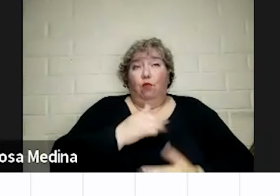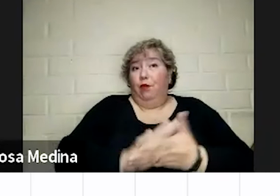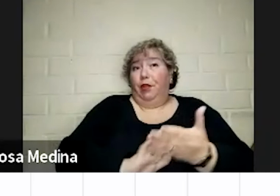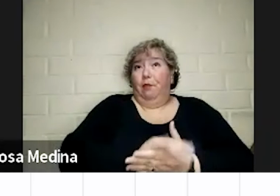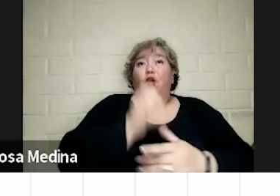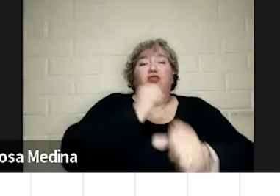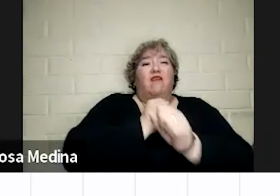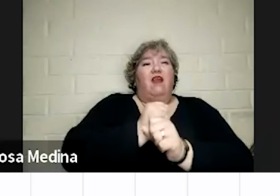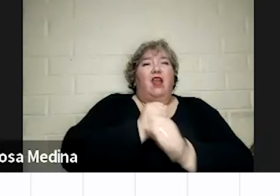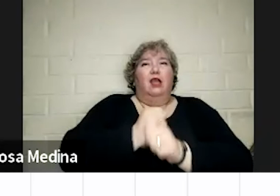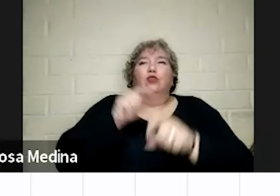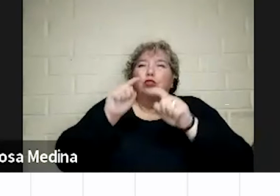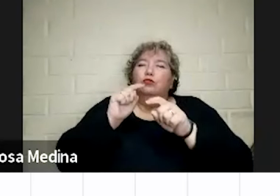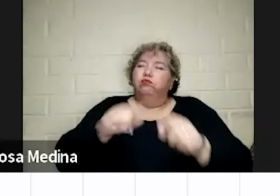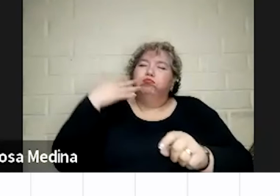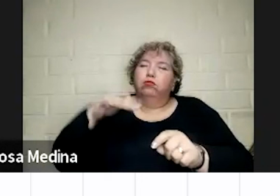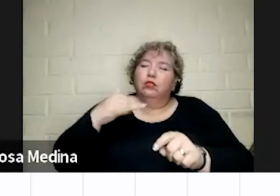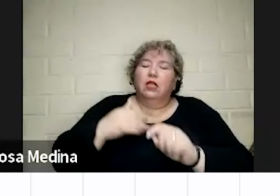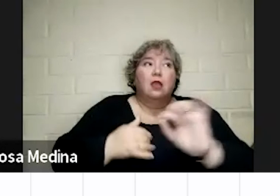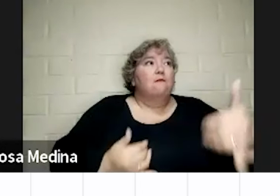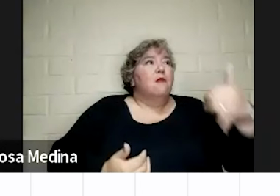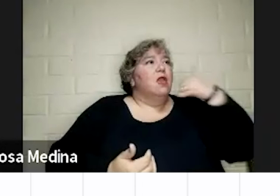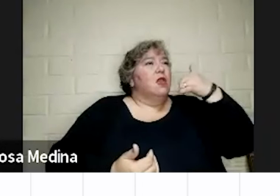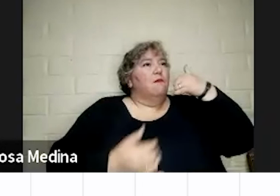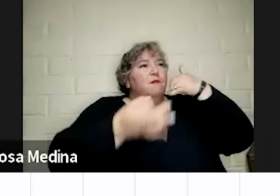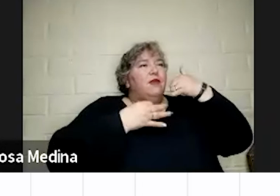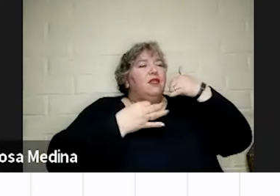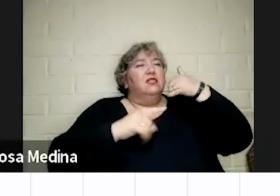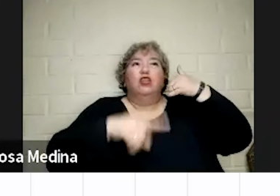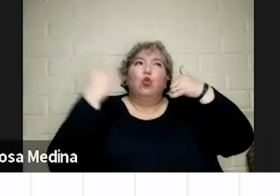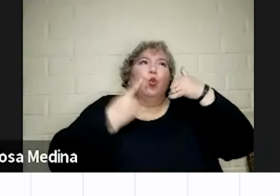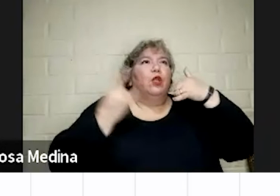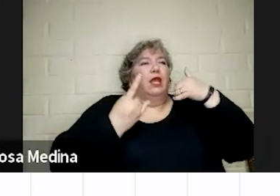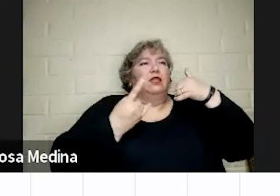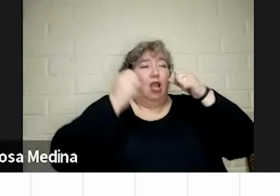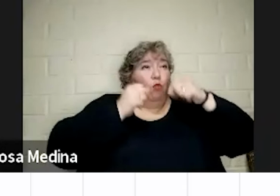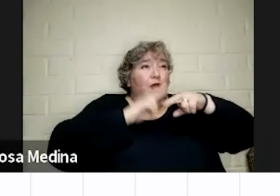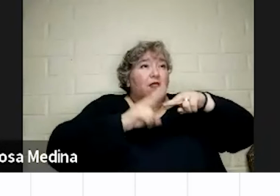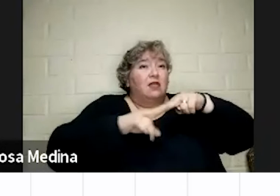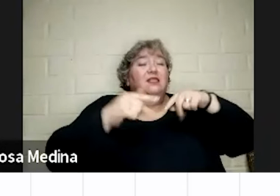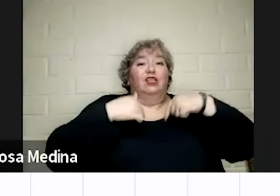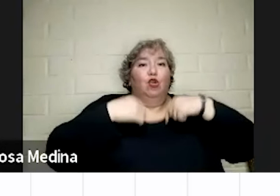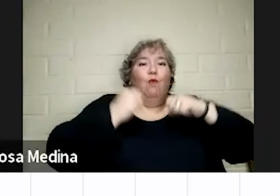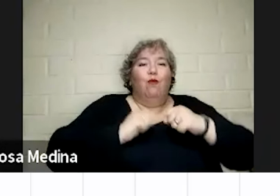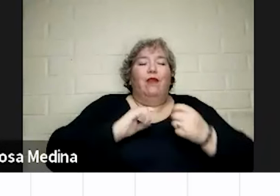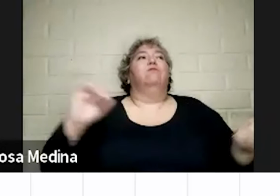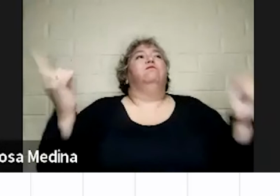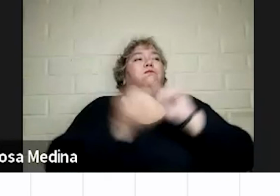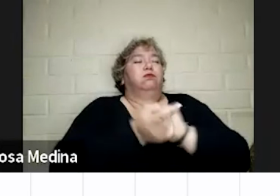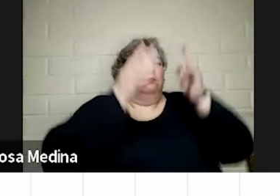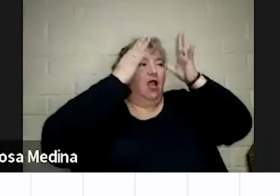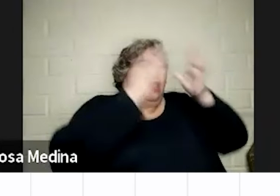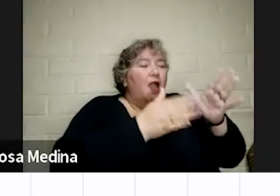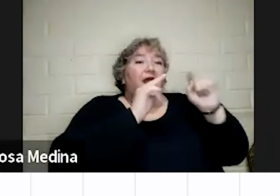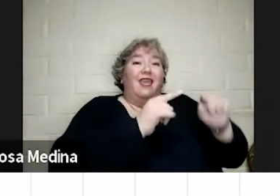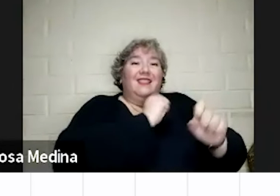considero muy importante y luego me llaman y me dicen, Vicky, esto es urgente, por favor, ¿puedes hacerlo? Yo puedo cambiar mi atención a este otro trabajo